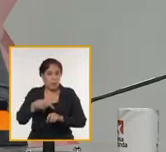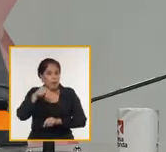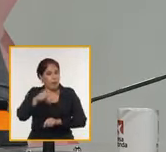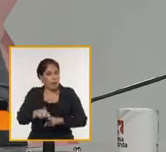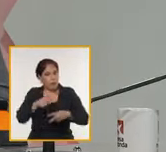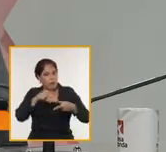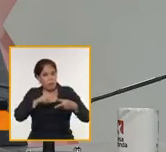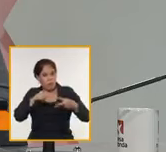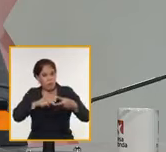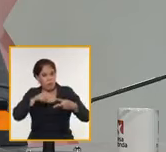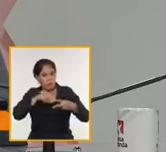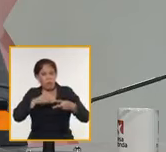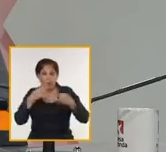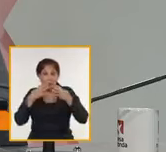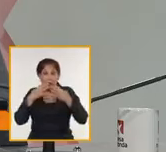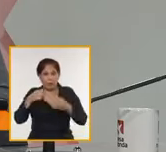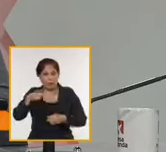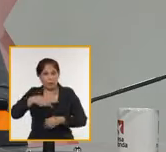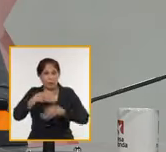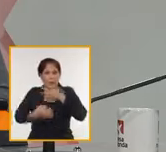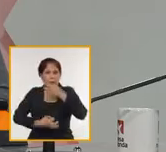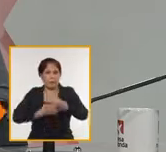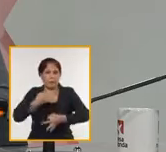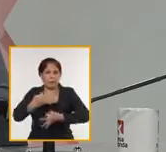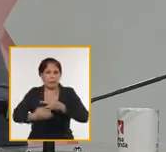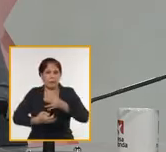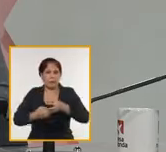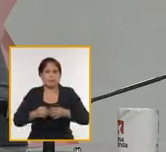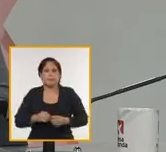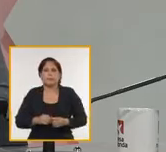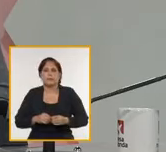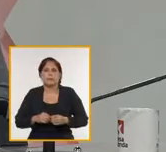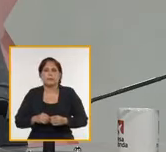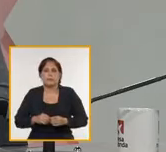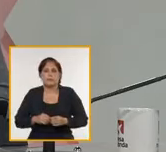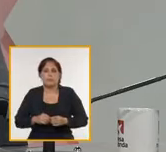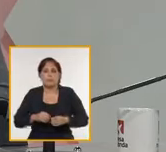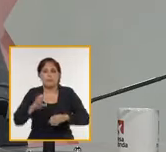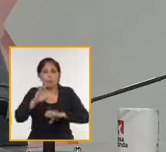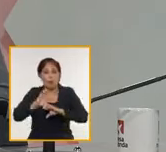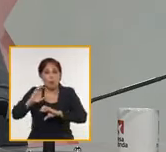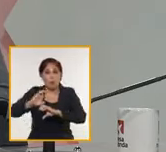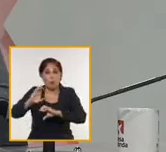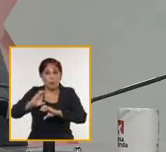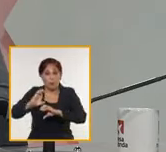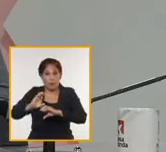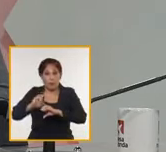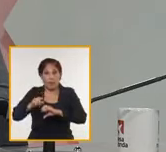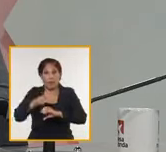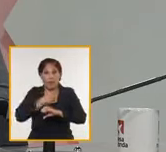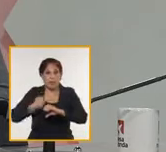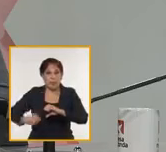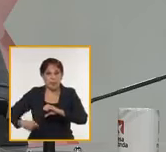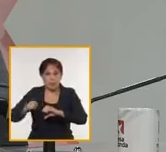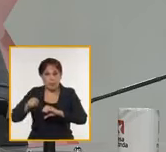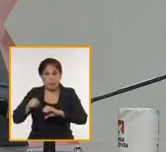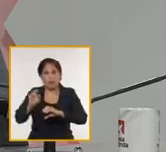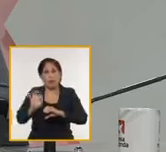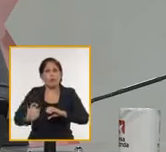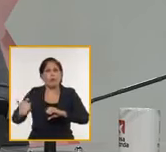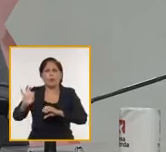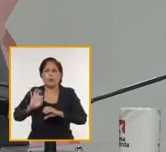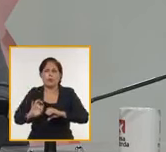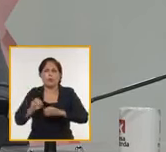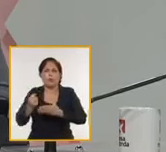están marcando la agenda noticiosa a nivel internacional. La cumbre en Tianjin, China, de la Organización